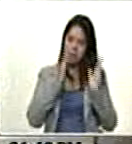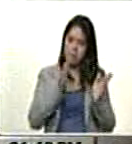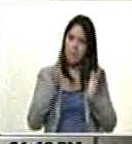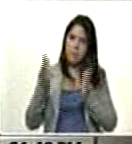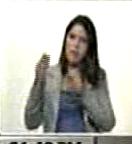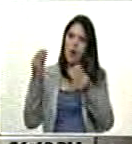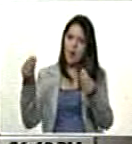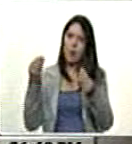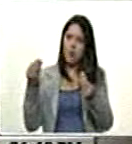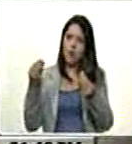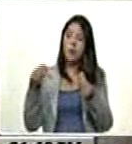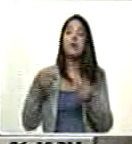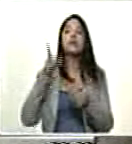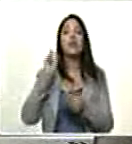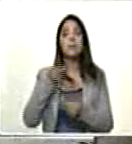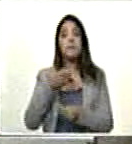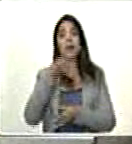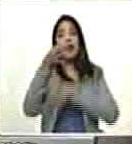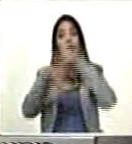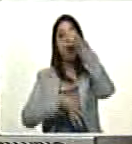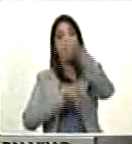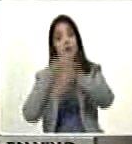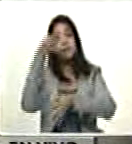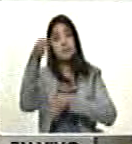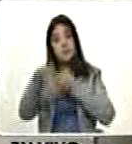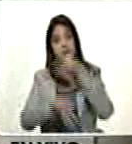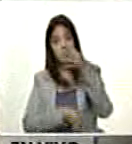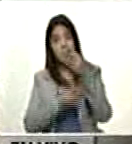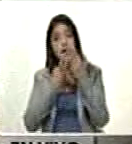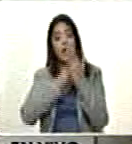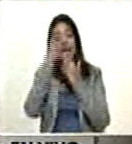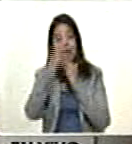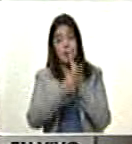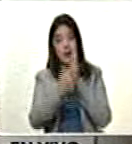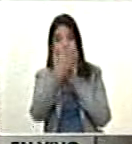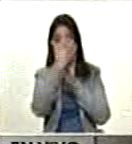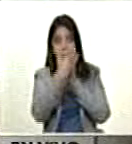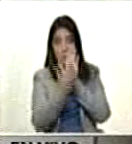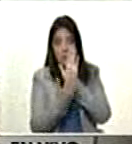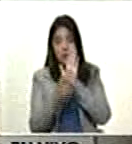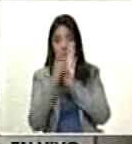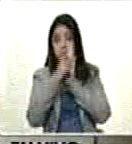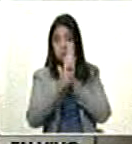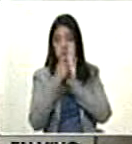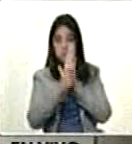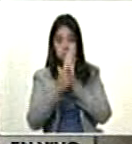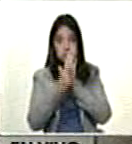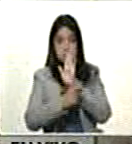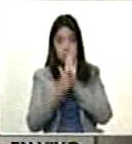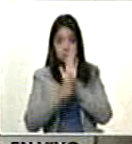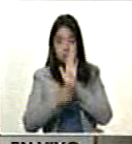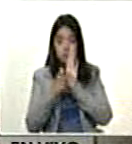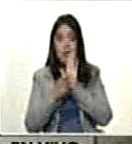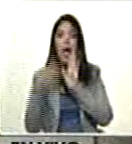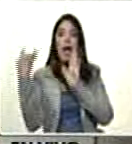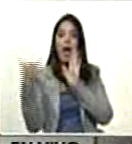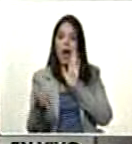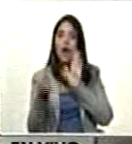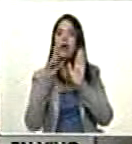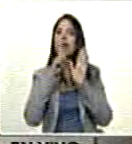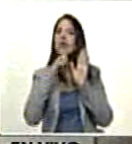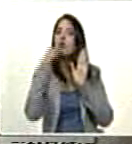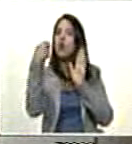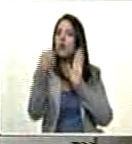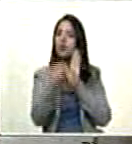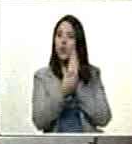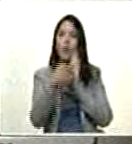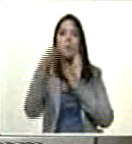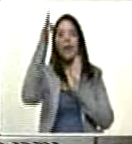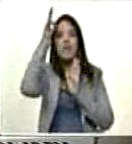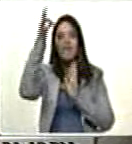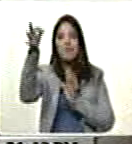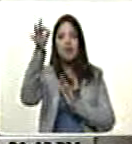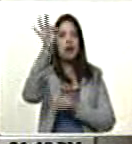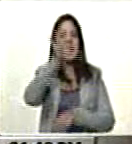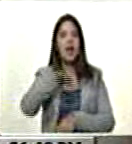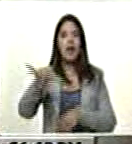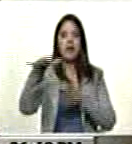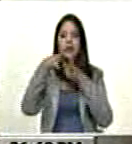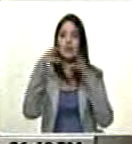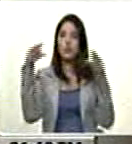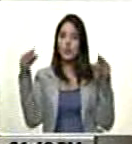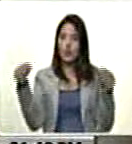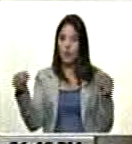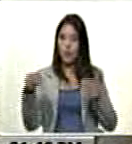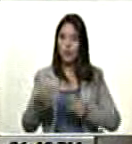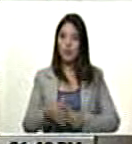y le señalé que en el mismo, que en este plan, están los nombres de los fiscales,